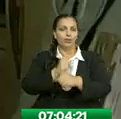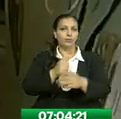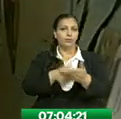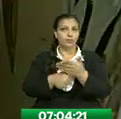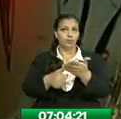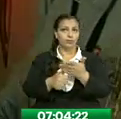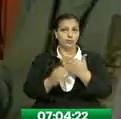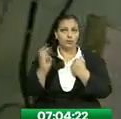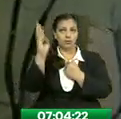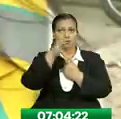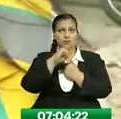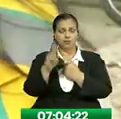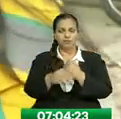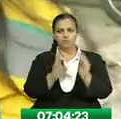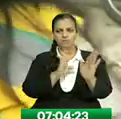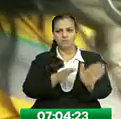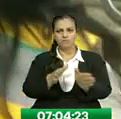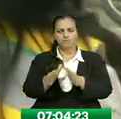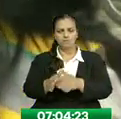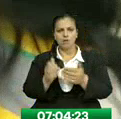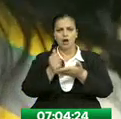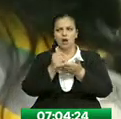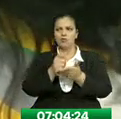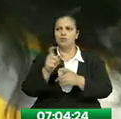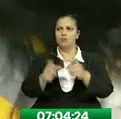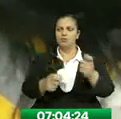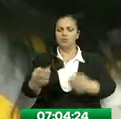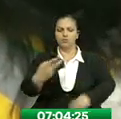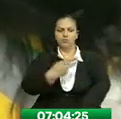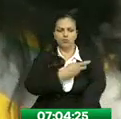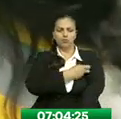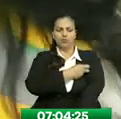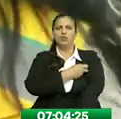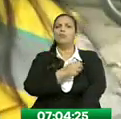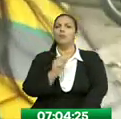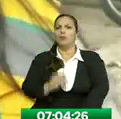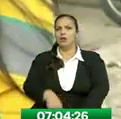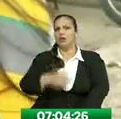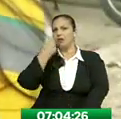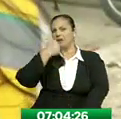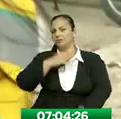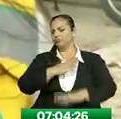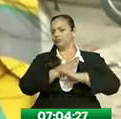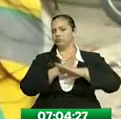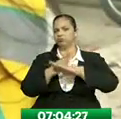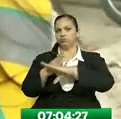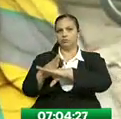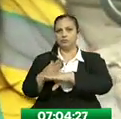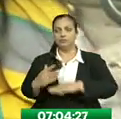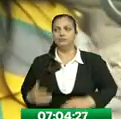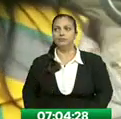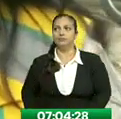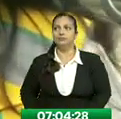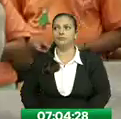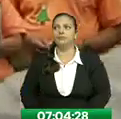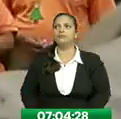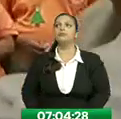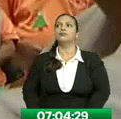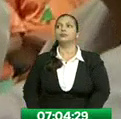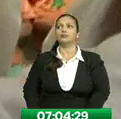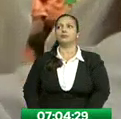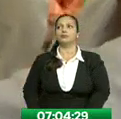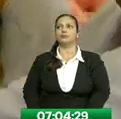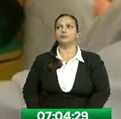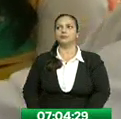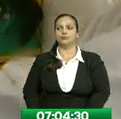esta problemática. Previamente estamos realizando la campaña de vacunación, estamos aplicando la vacuna trivalente, porque